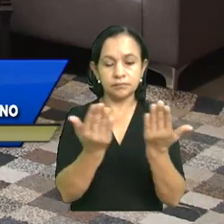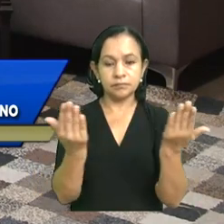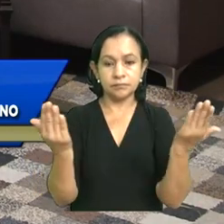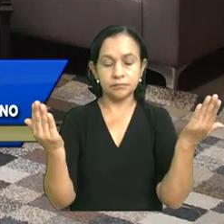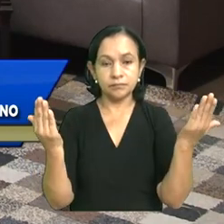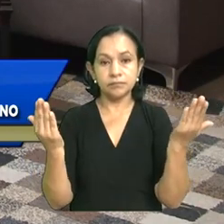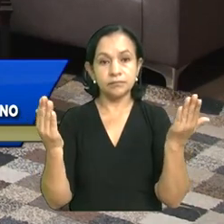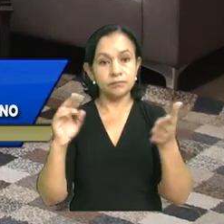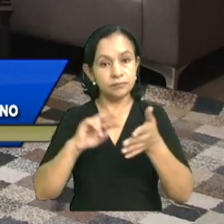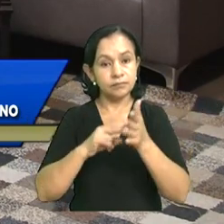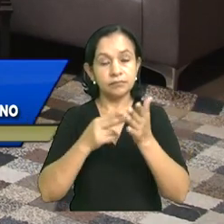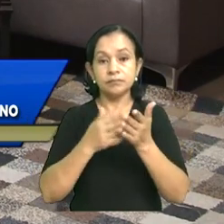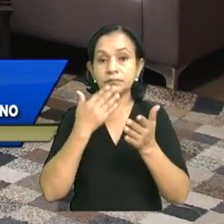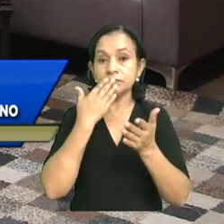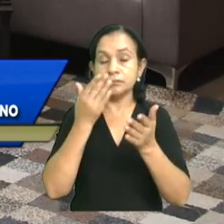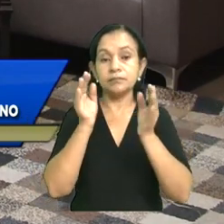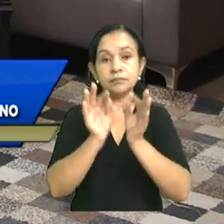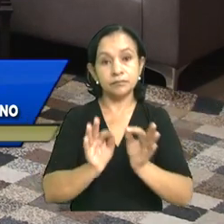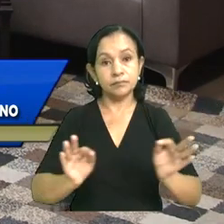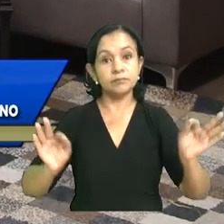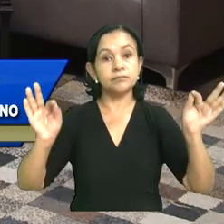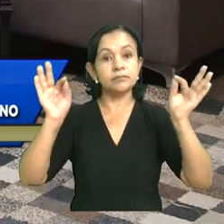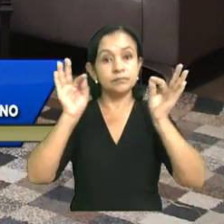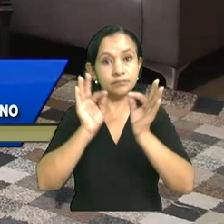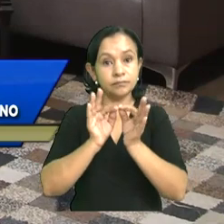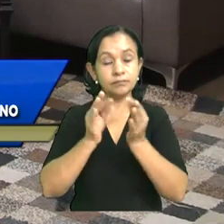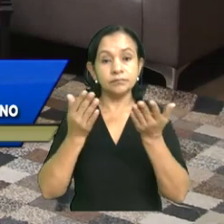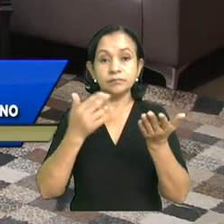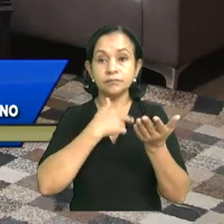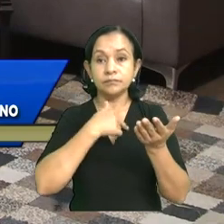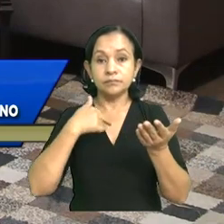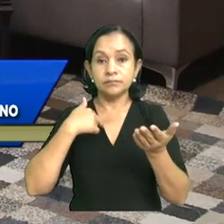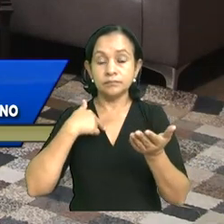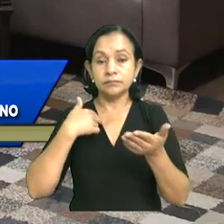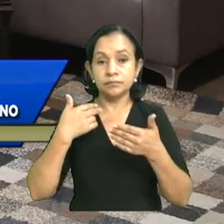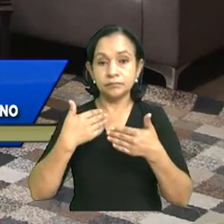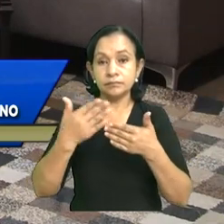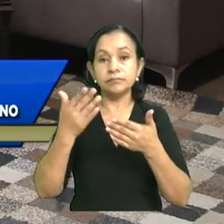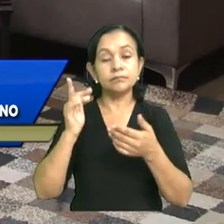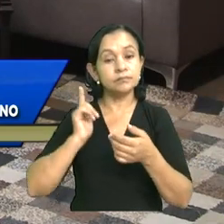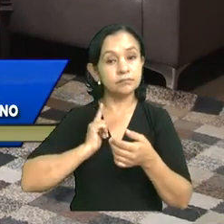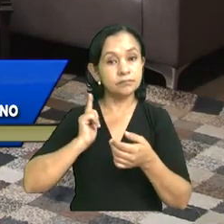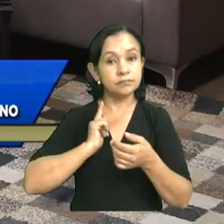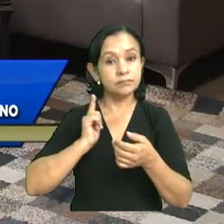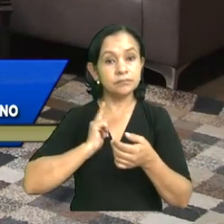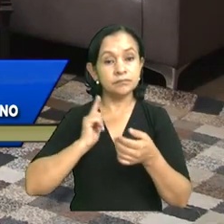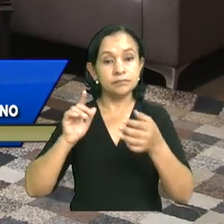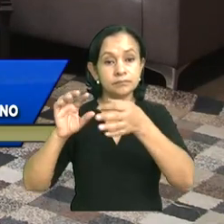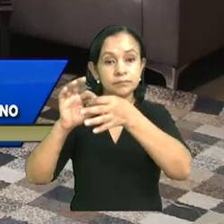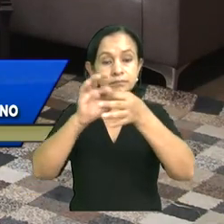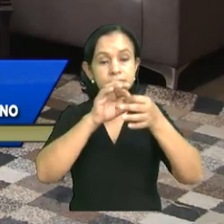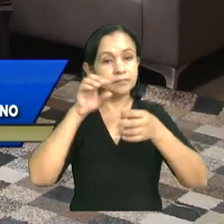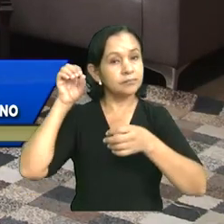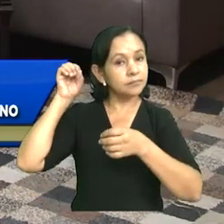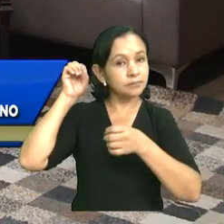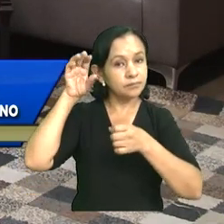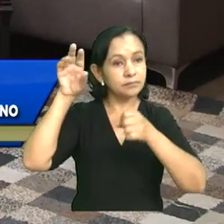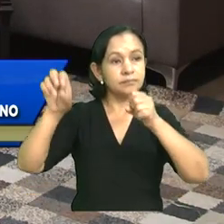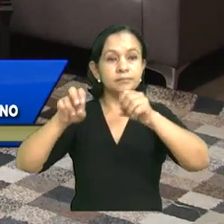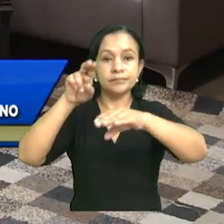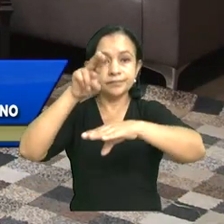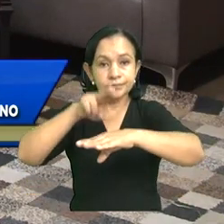Eso es grandioso porque además se han integrado turistas